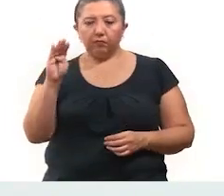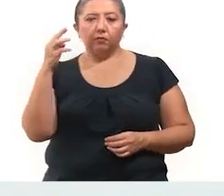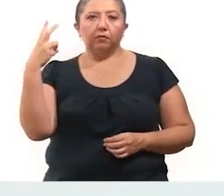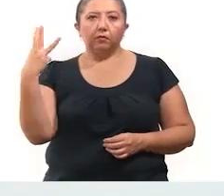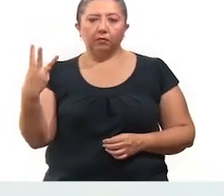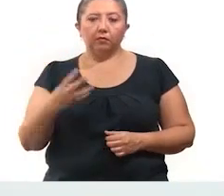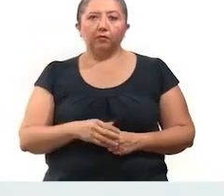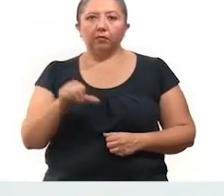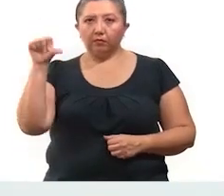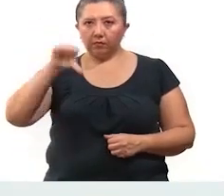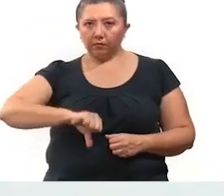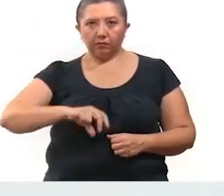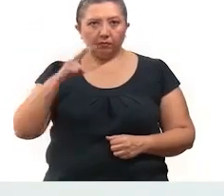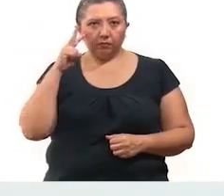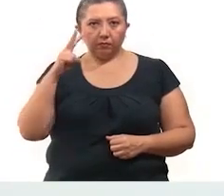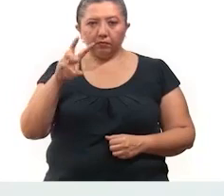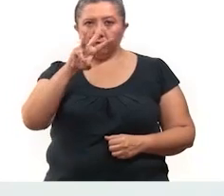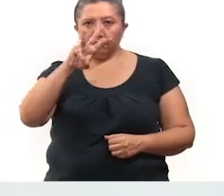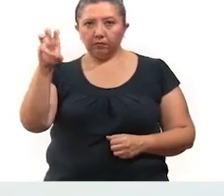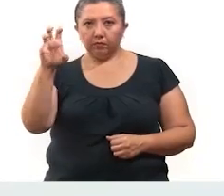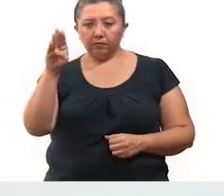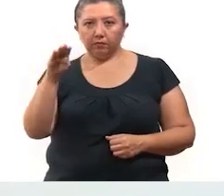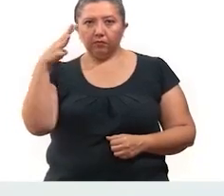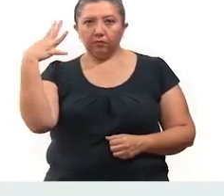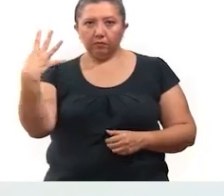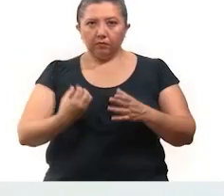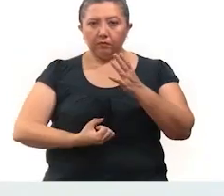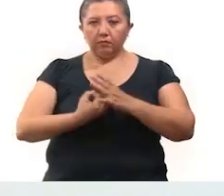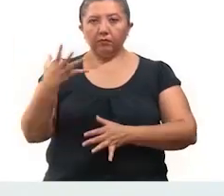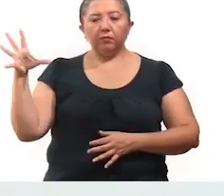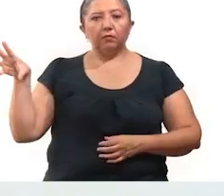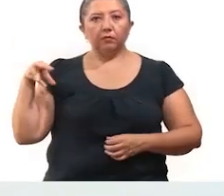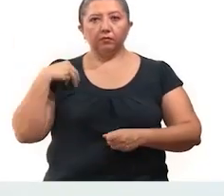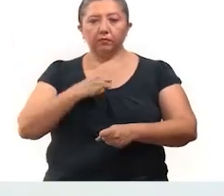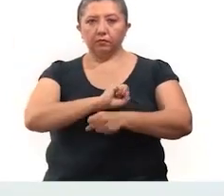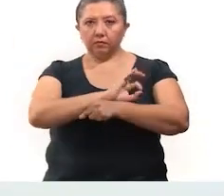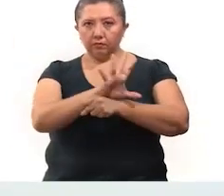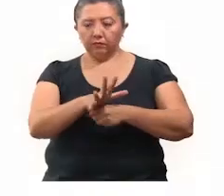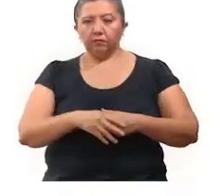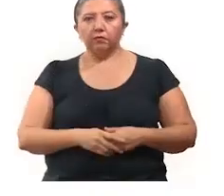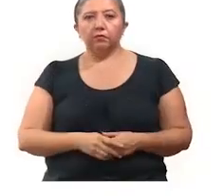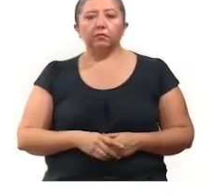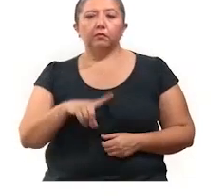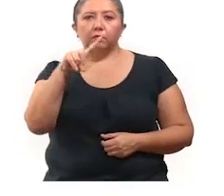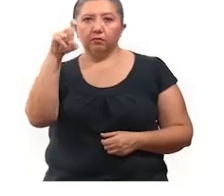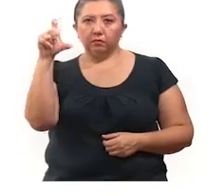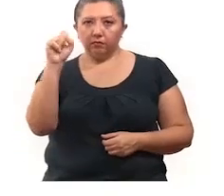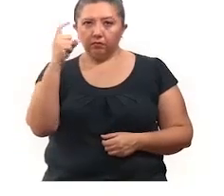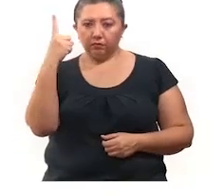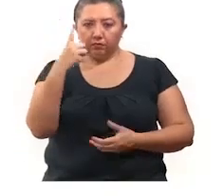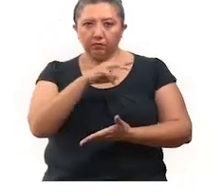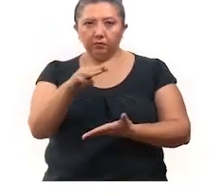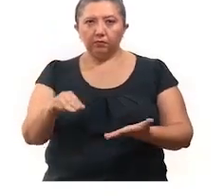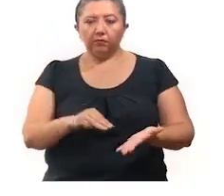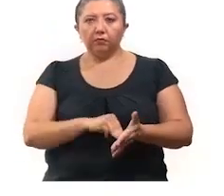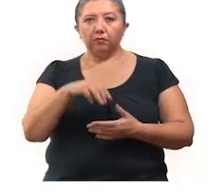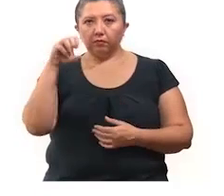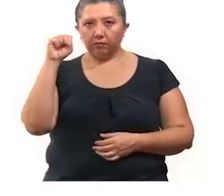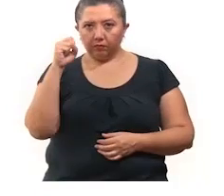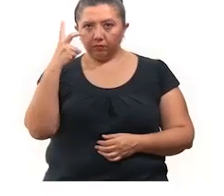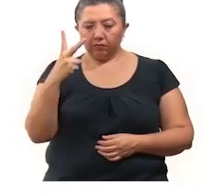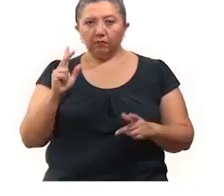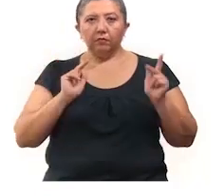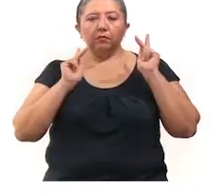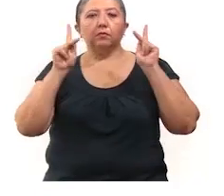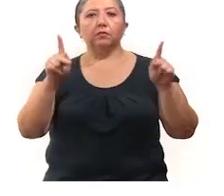80.593. Hoy se detectaron 394 nuevos contagios de coronavirus, 121 en Mérida, 62